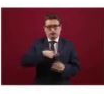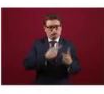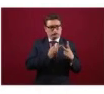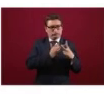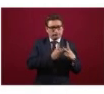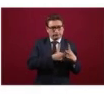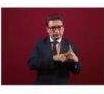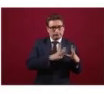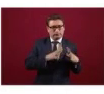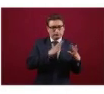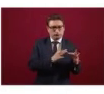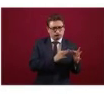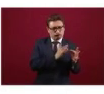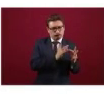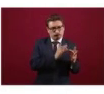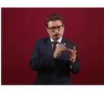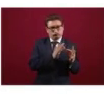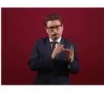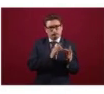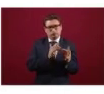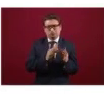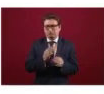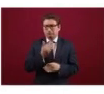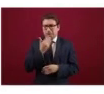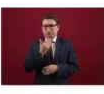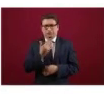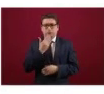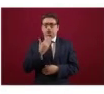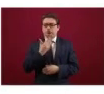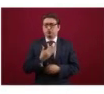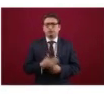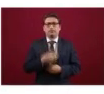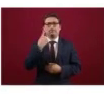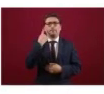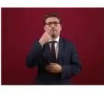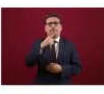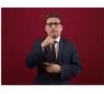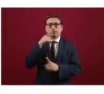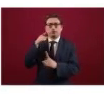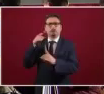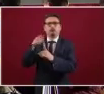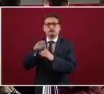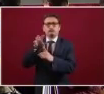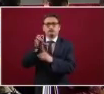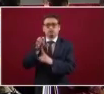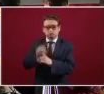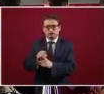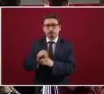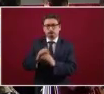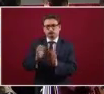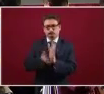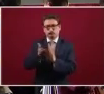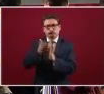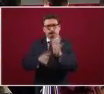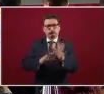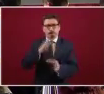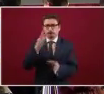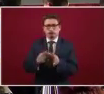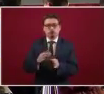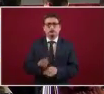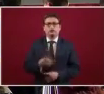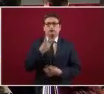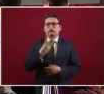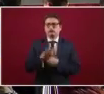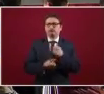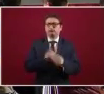estado cumpliendo cabalmente para llegar a construirla en 3 años. Al mismo tiempo que estamos